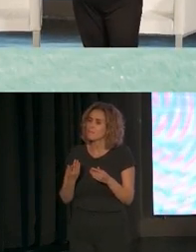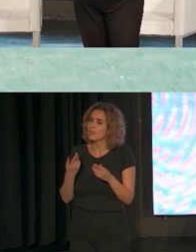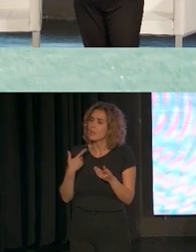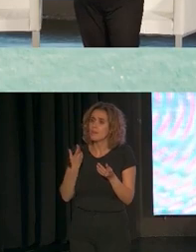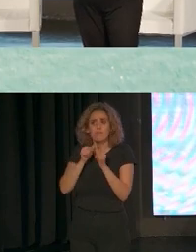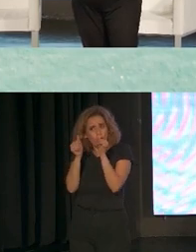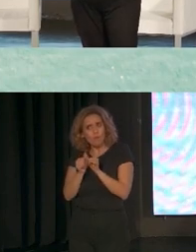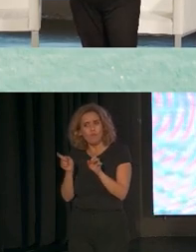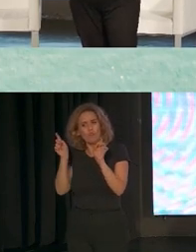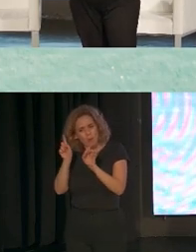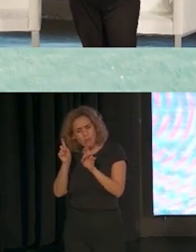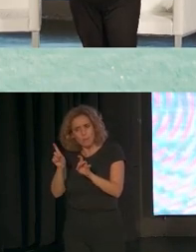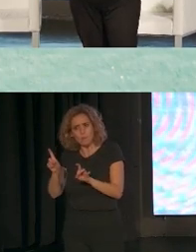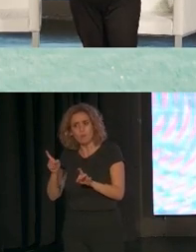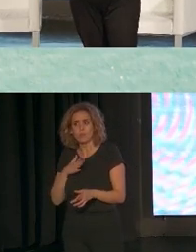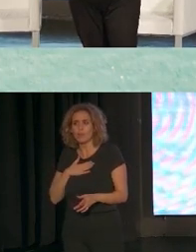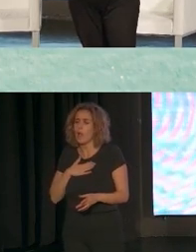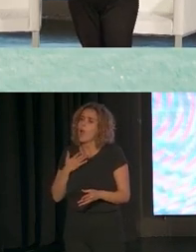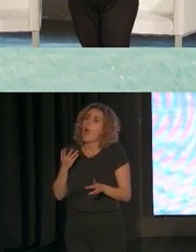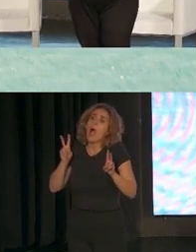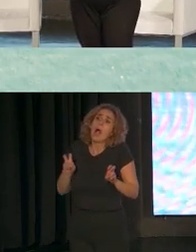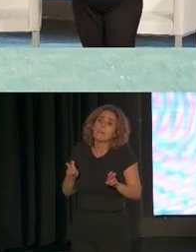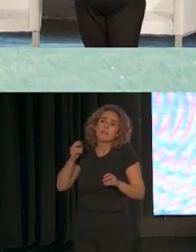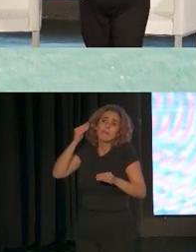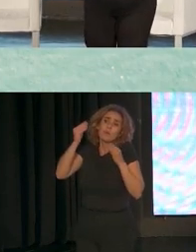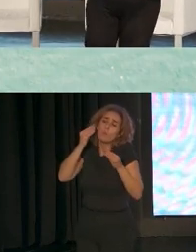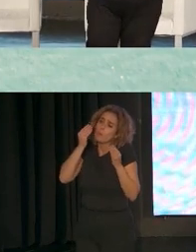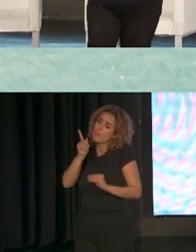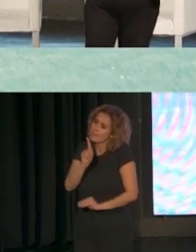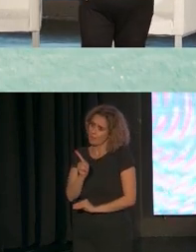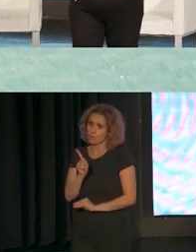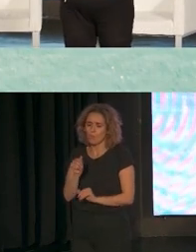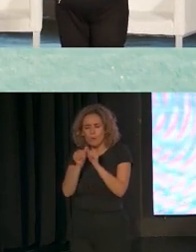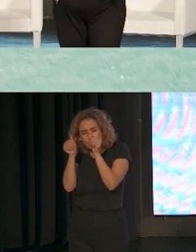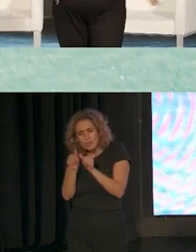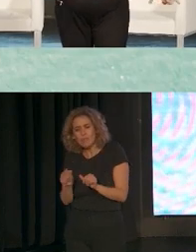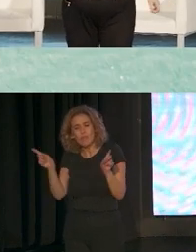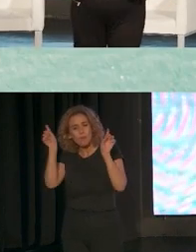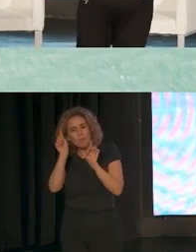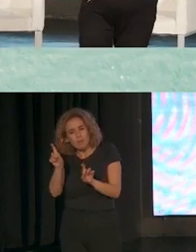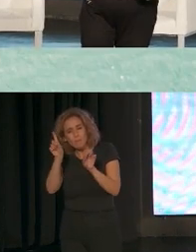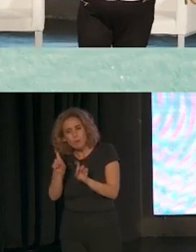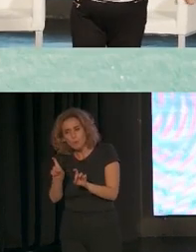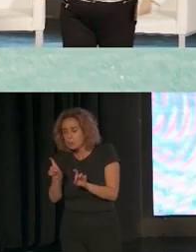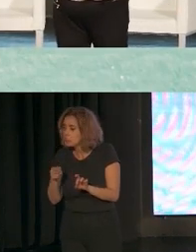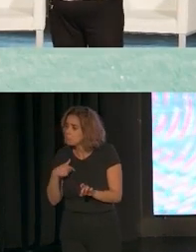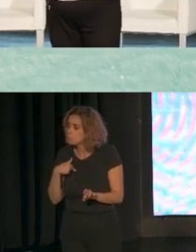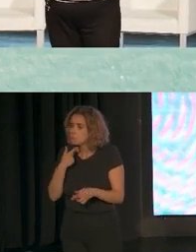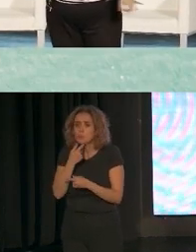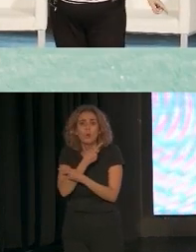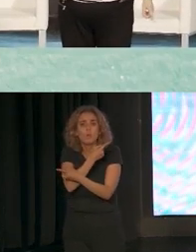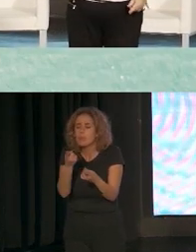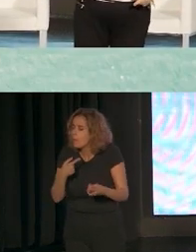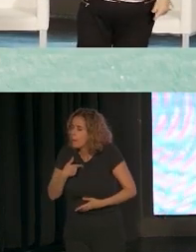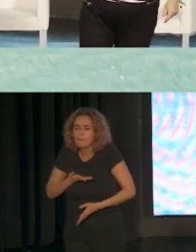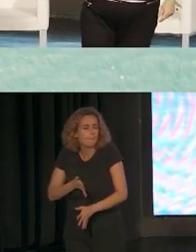profesora no como lo había pensado cuando conocí a Francisco pero esta forma de ser profesora os puedo garantizar que me